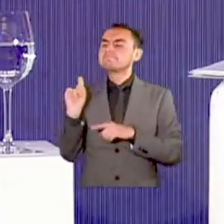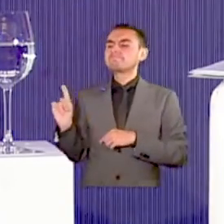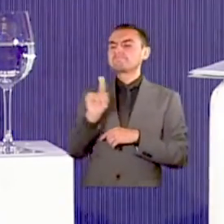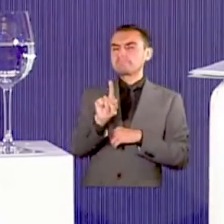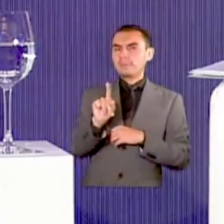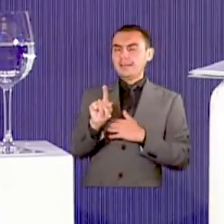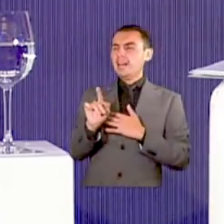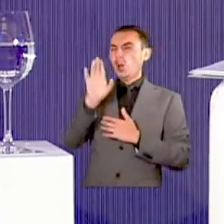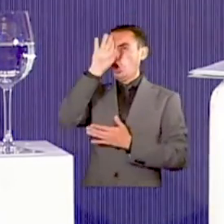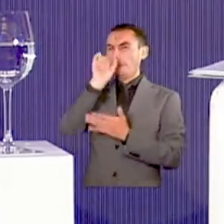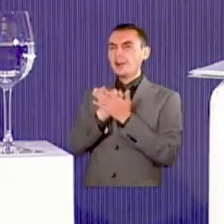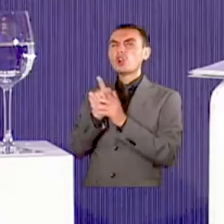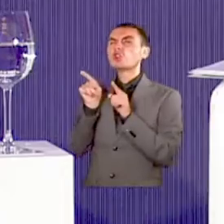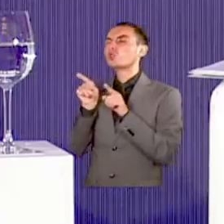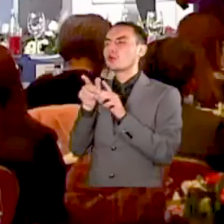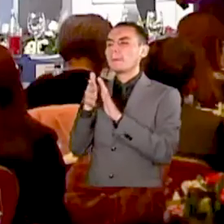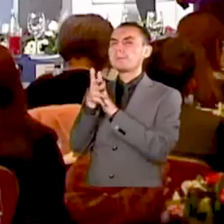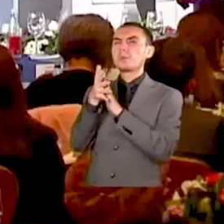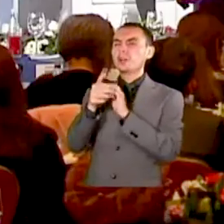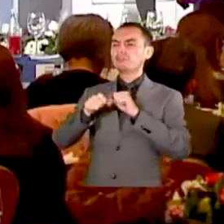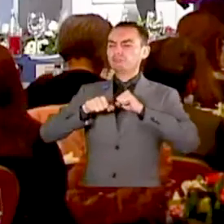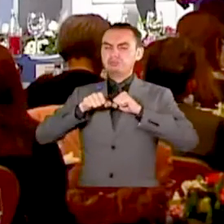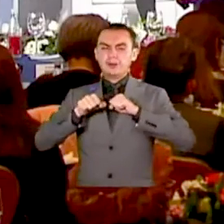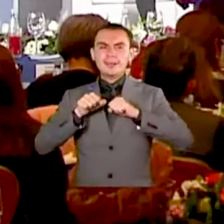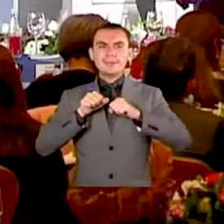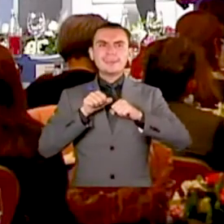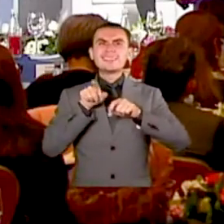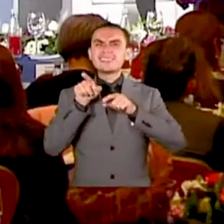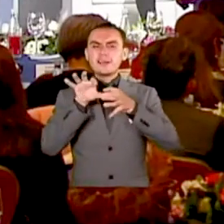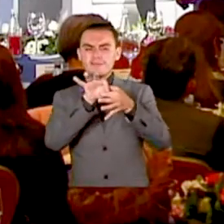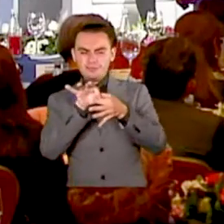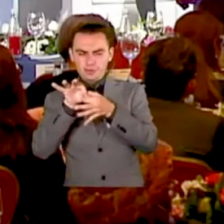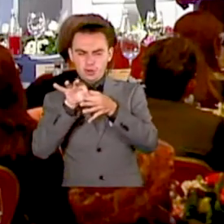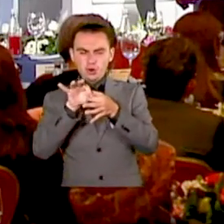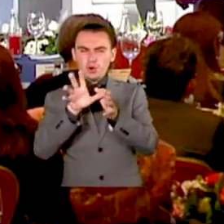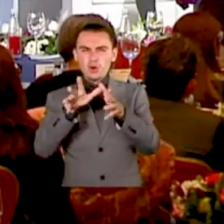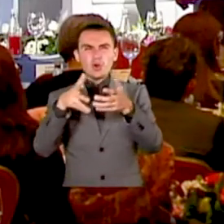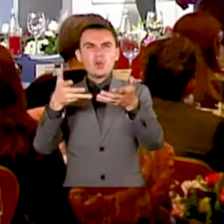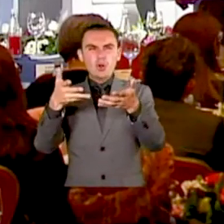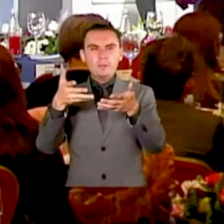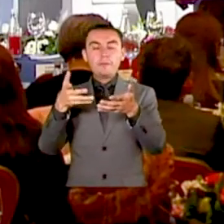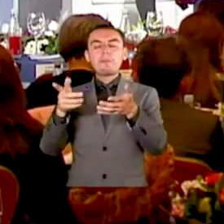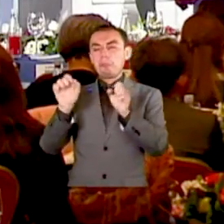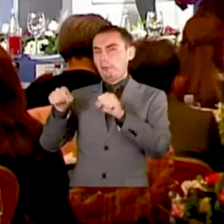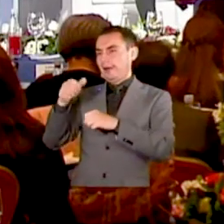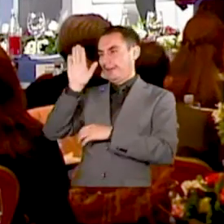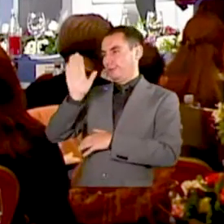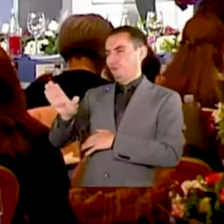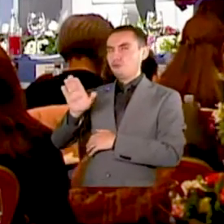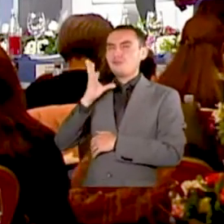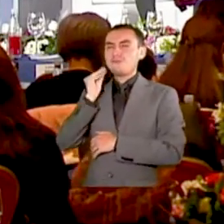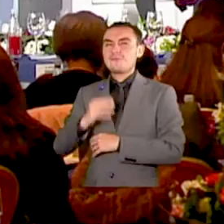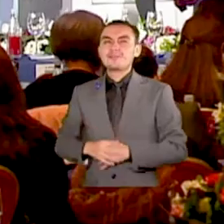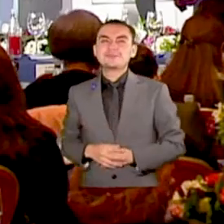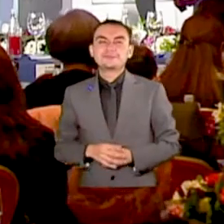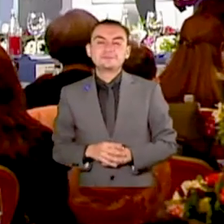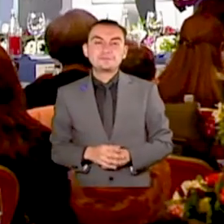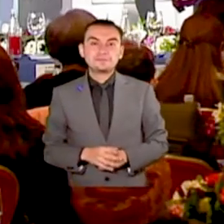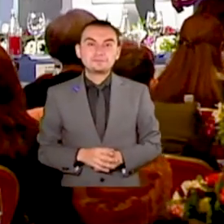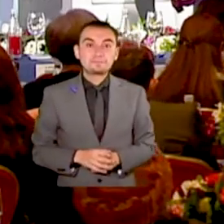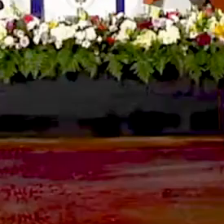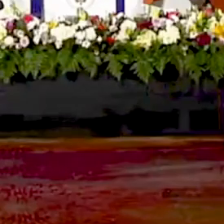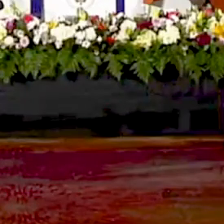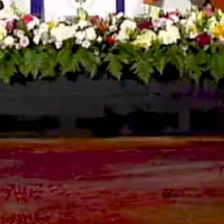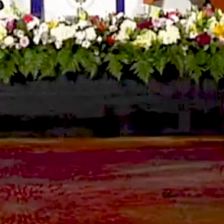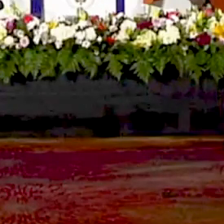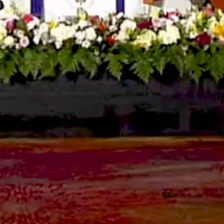ha sido ese funcionamiento y esa coordinación territorial con nuestras seccionales y territoriales. Gracias,